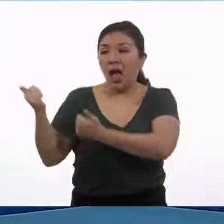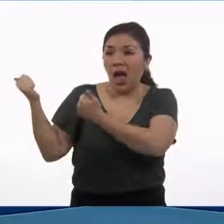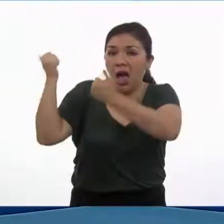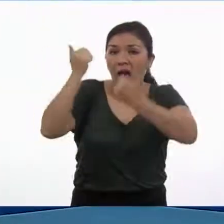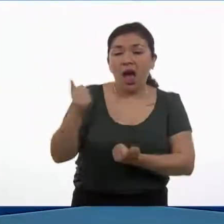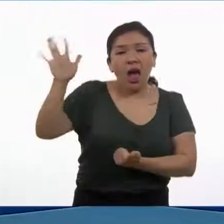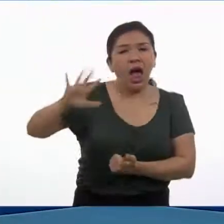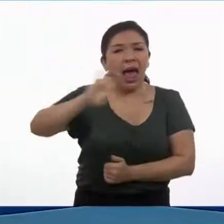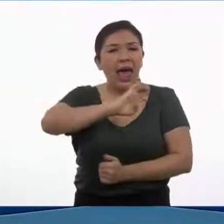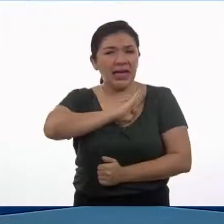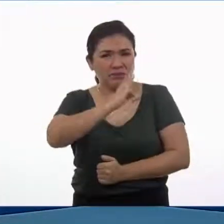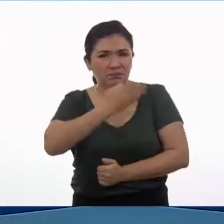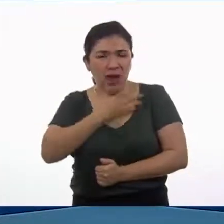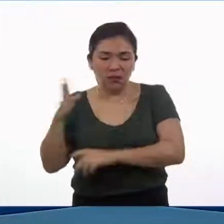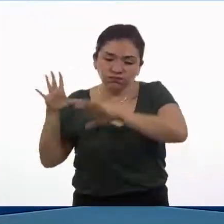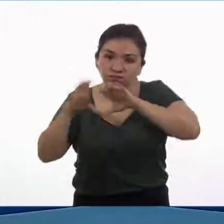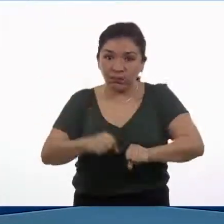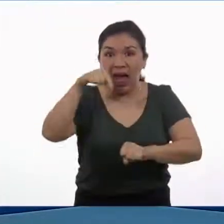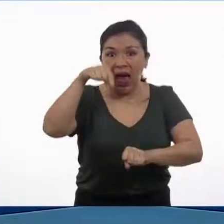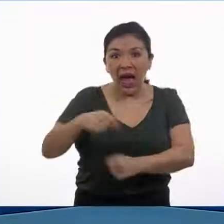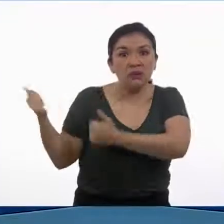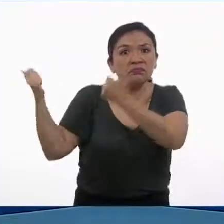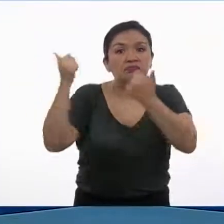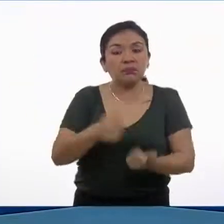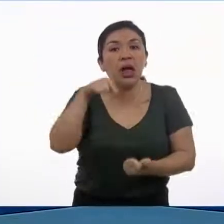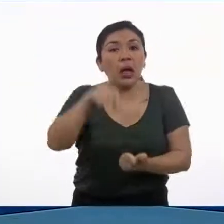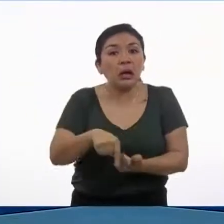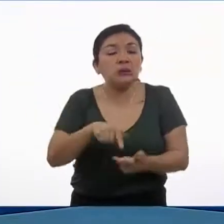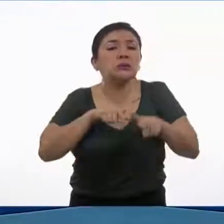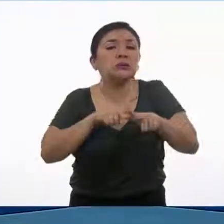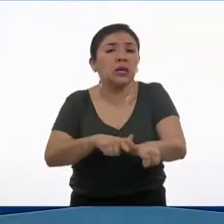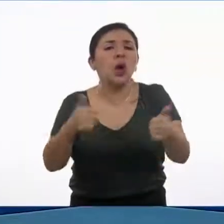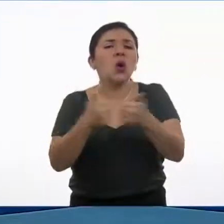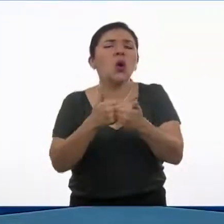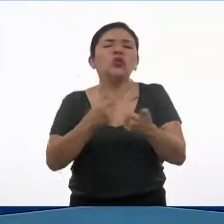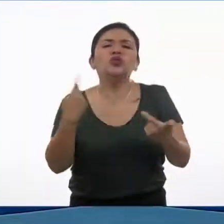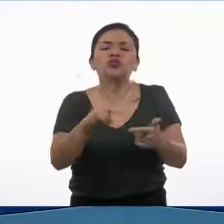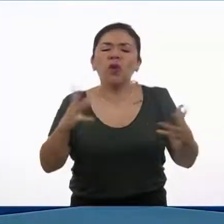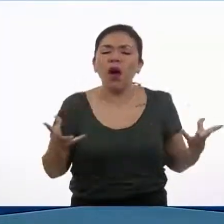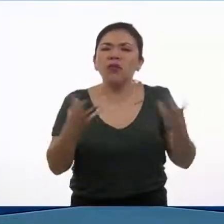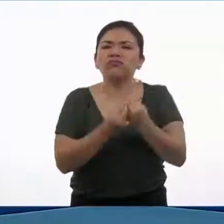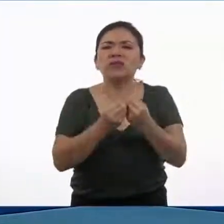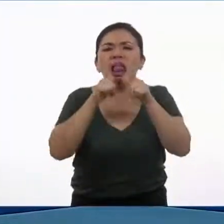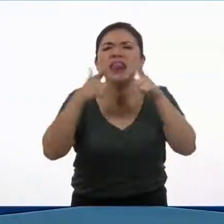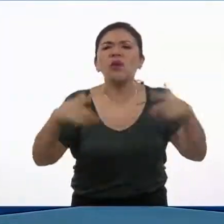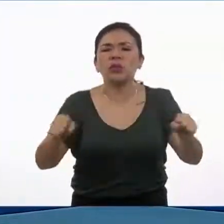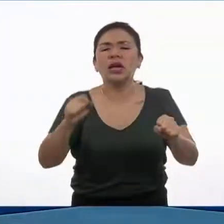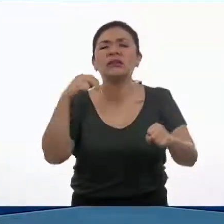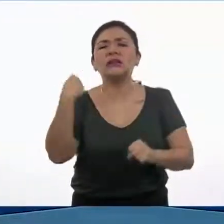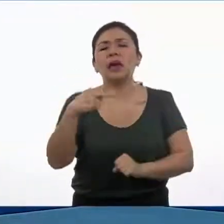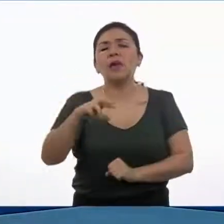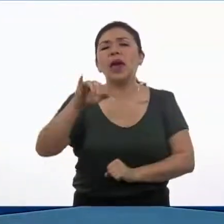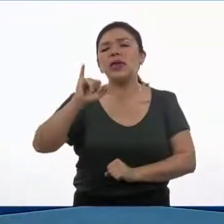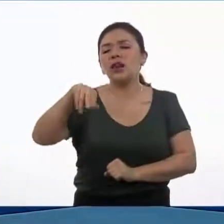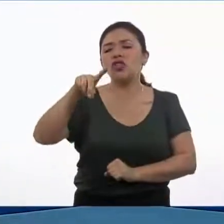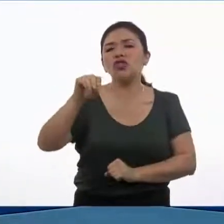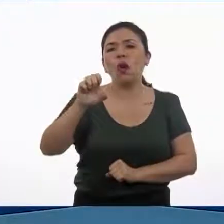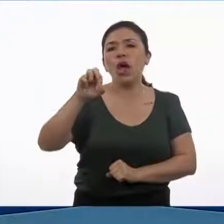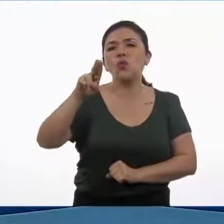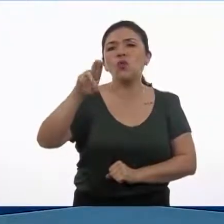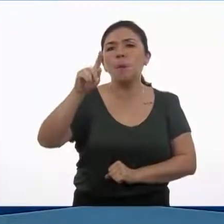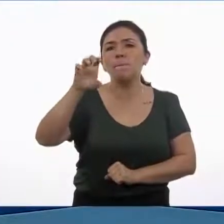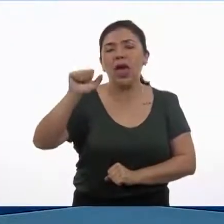los españoles a nuestro territorio y forma parte de una familia lingüística más amplia llamada la indoeuropea, a